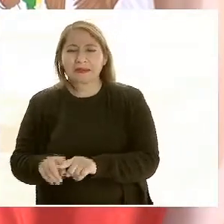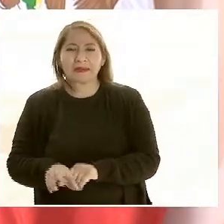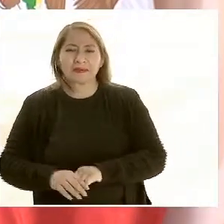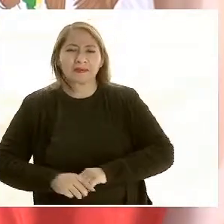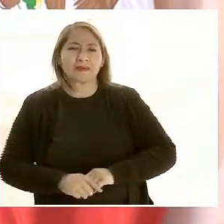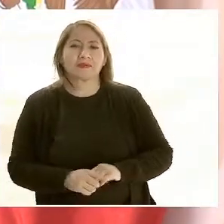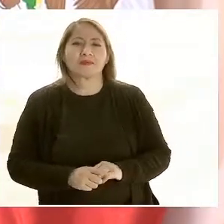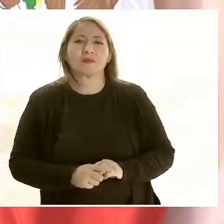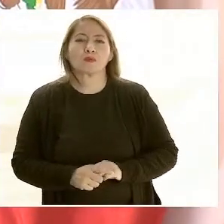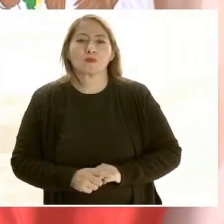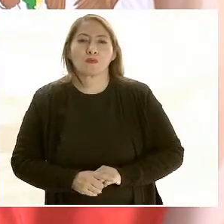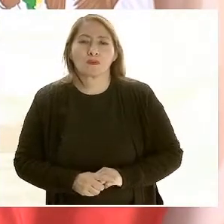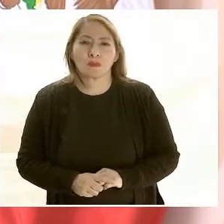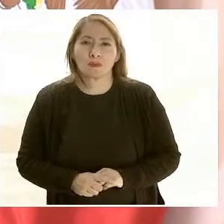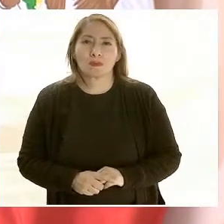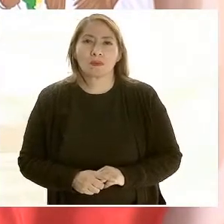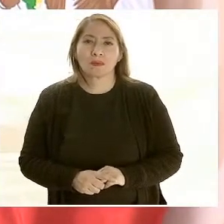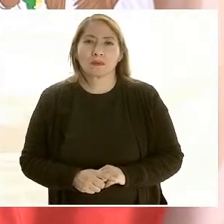a